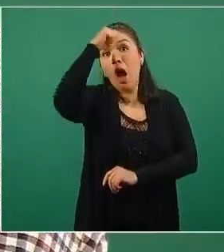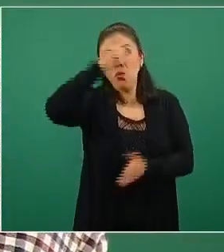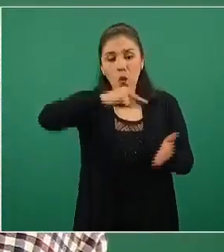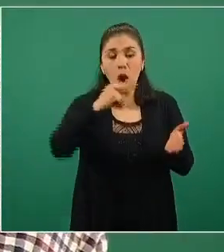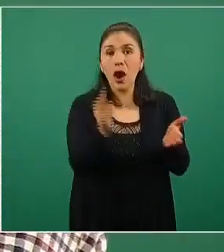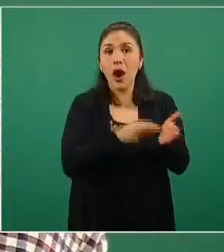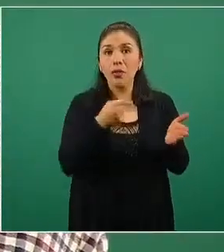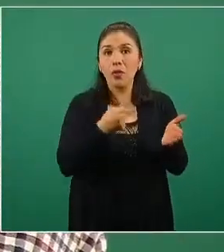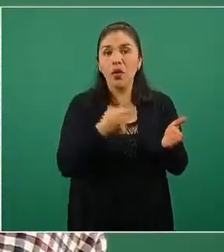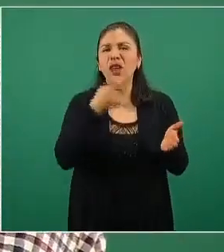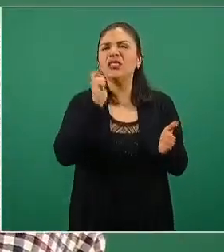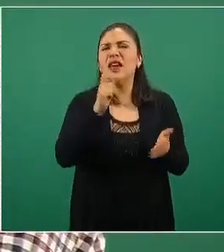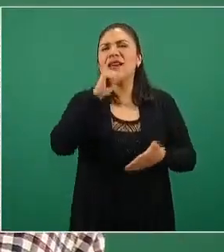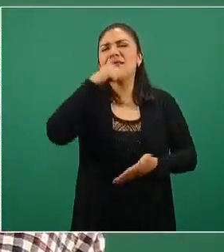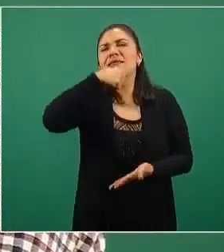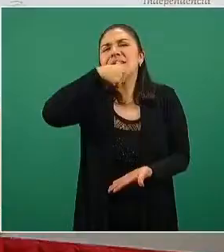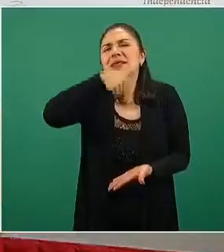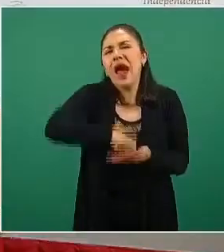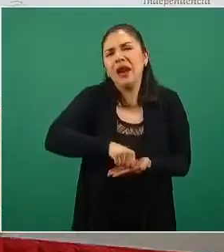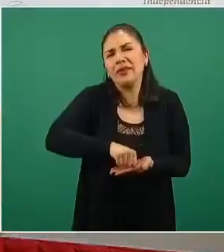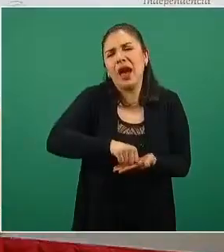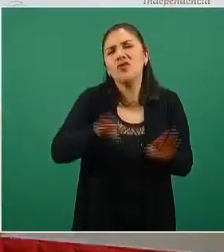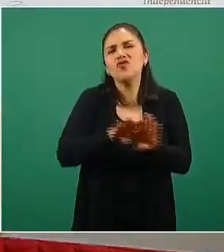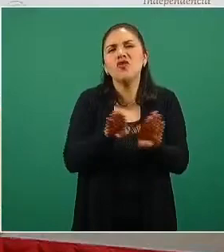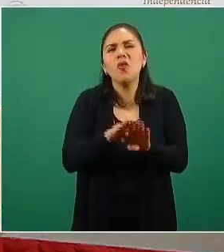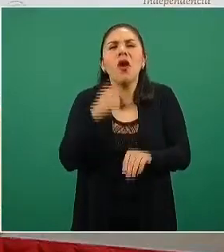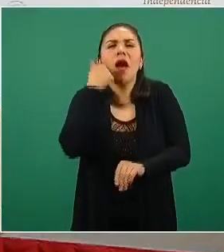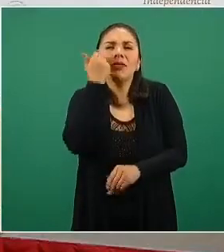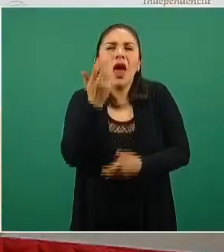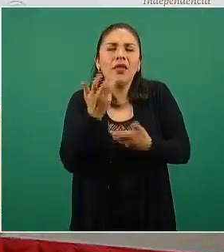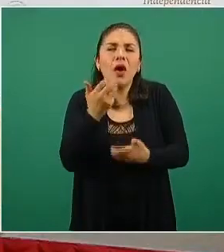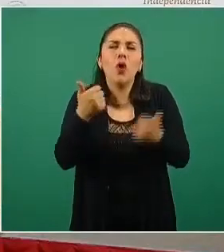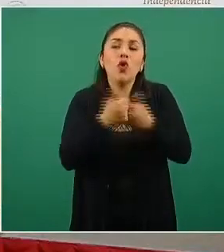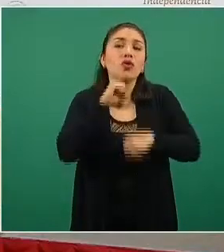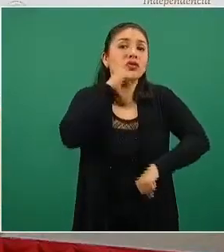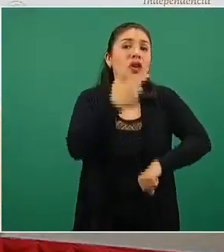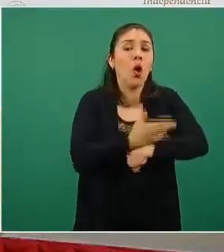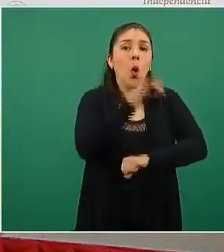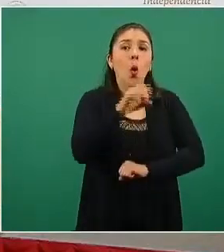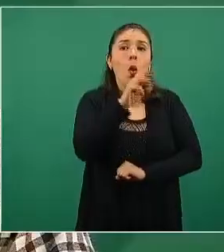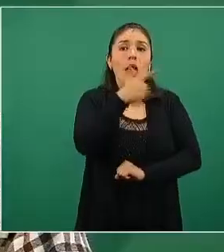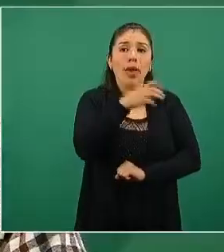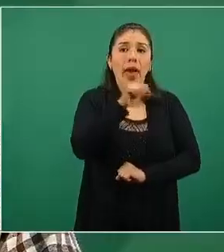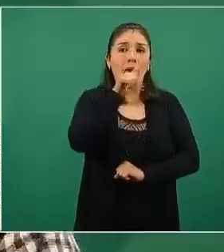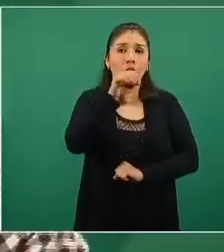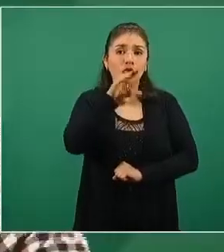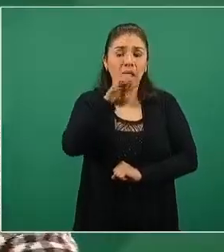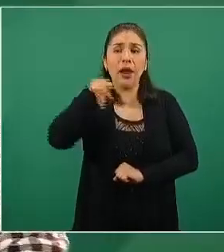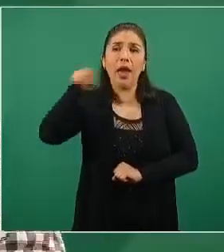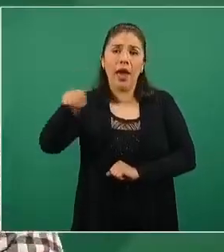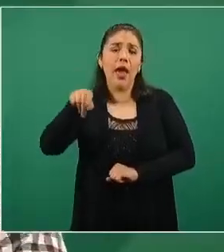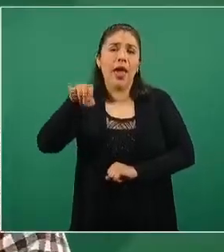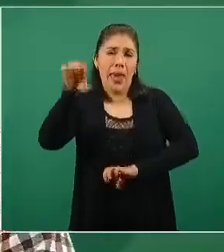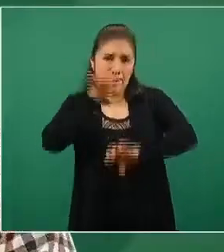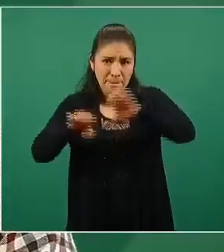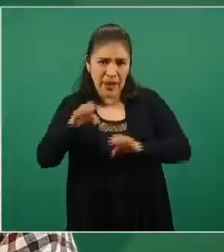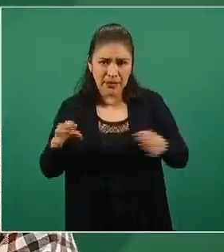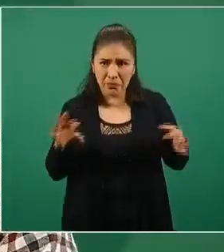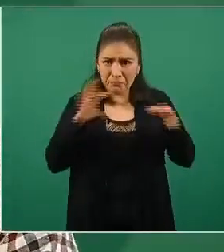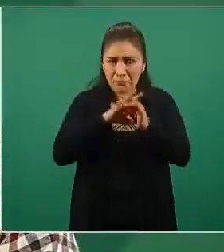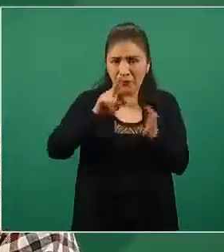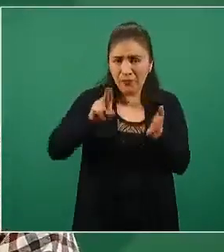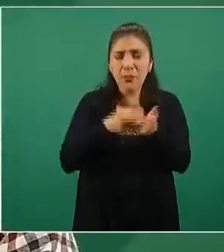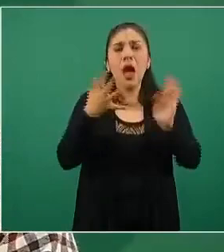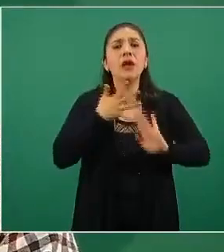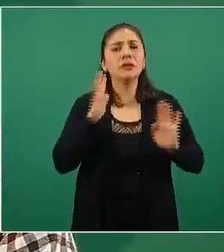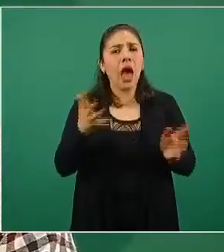acuerdo, una carta de intención entre el secretario Jorge Alcocer y esta compañía, y tenemos ya una propuesta de contrato